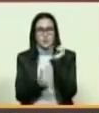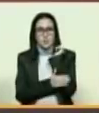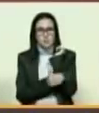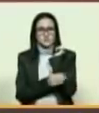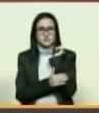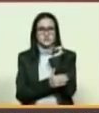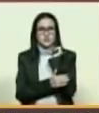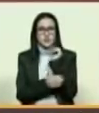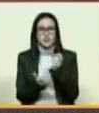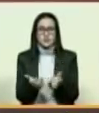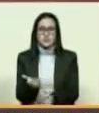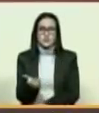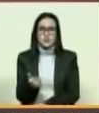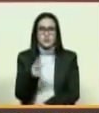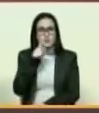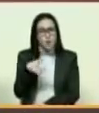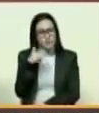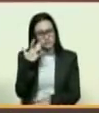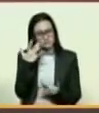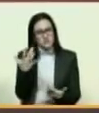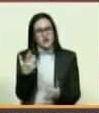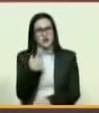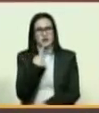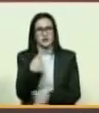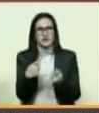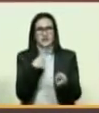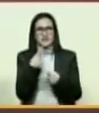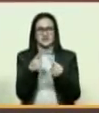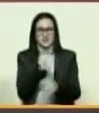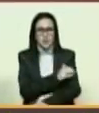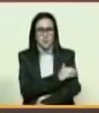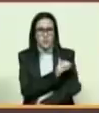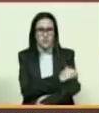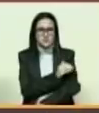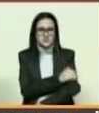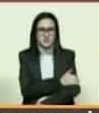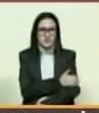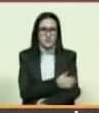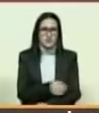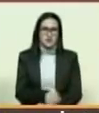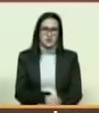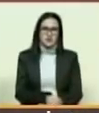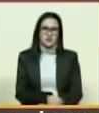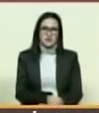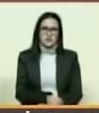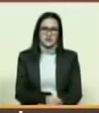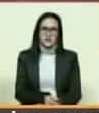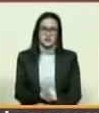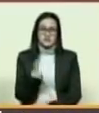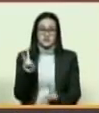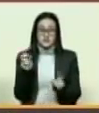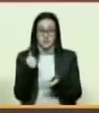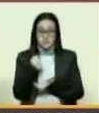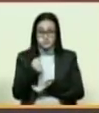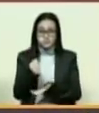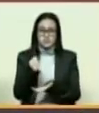de Venezuela vea lo que están diciendo esos opositores respecto a los bonos que el presidente ha aprobado para proteger al